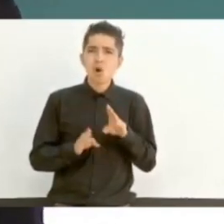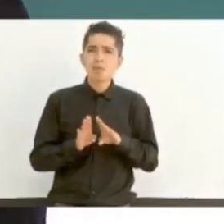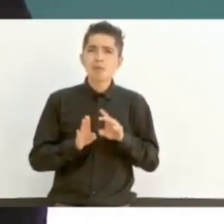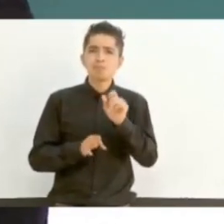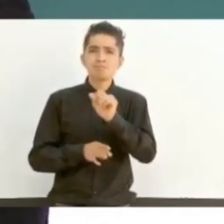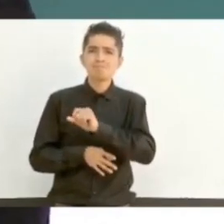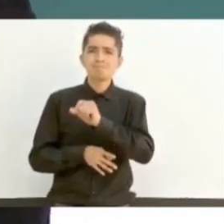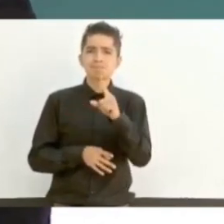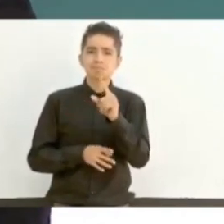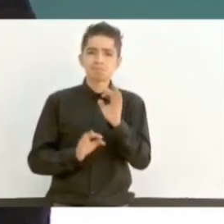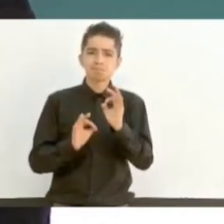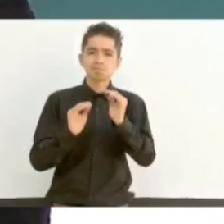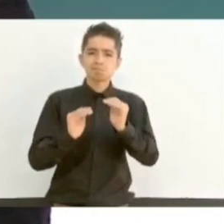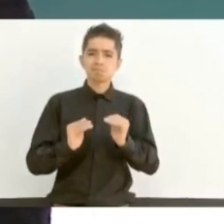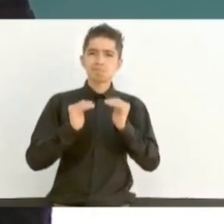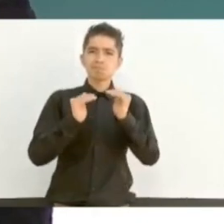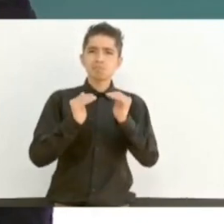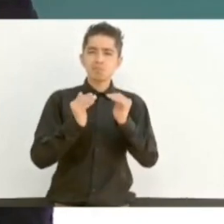profesionalismo